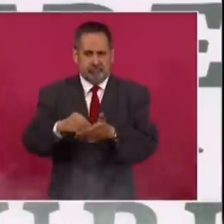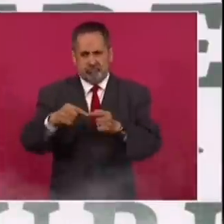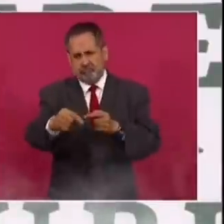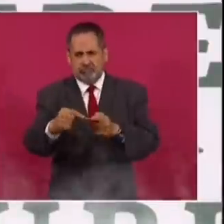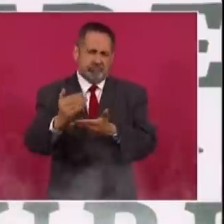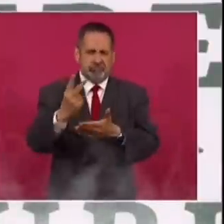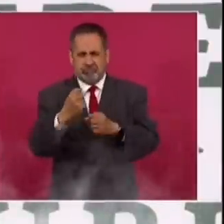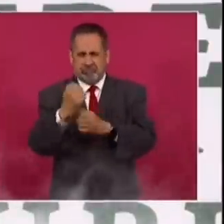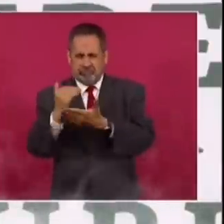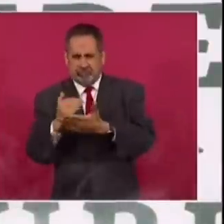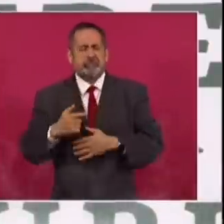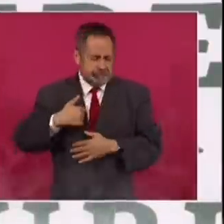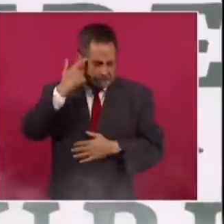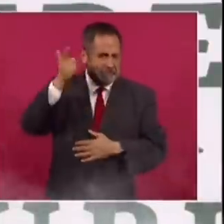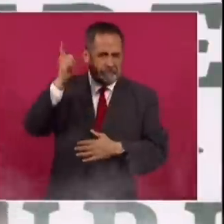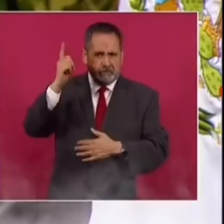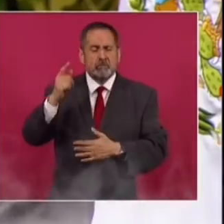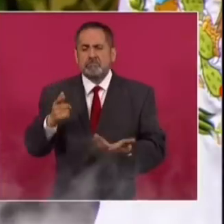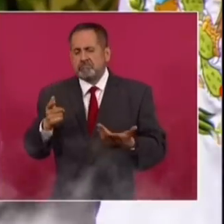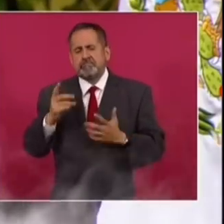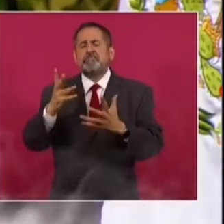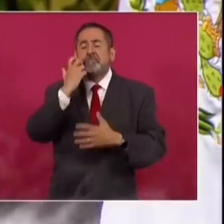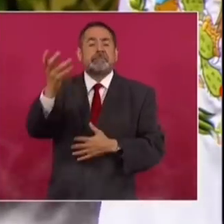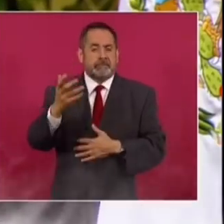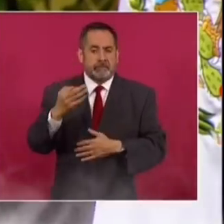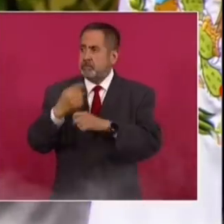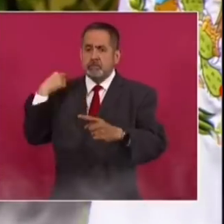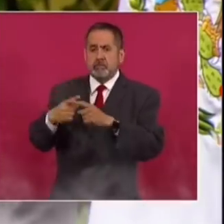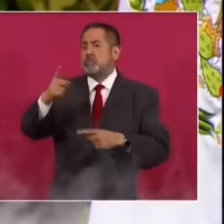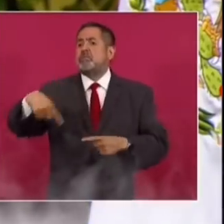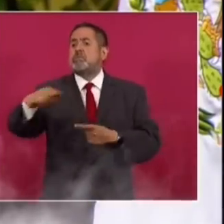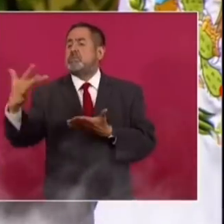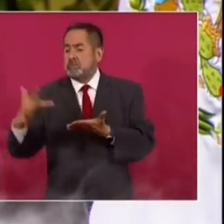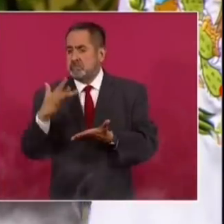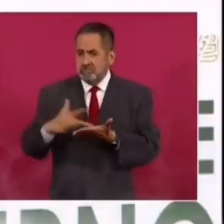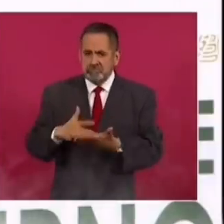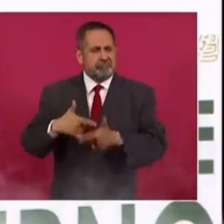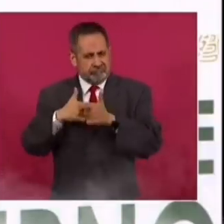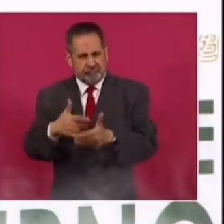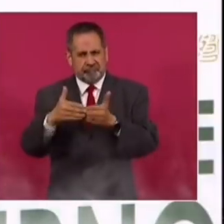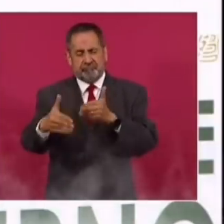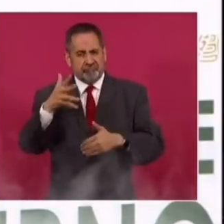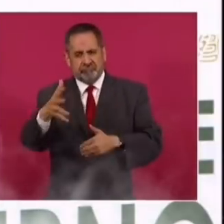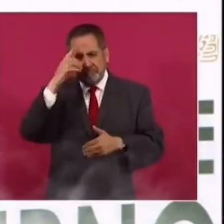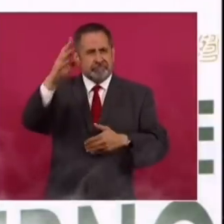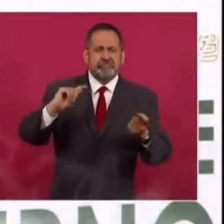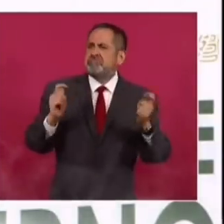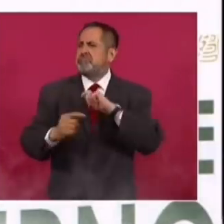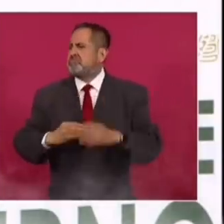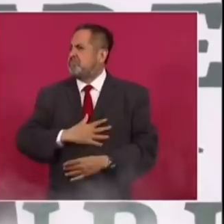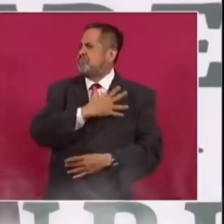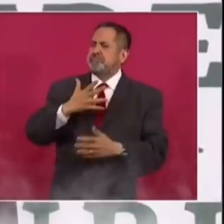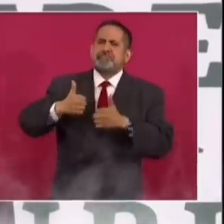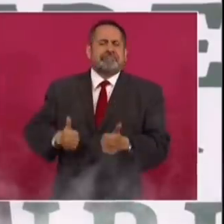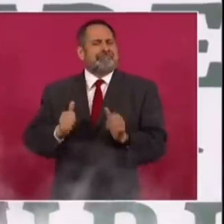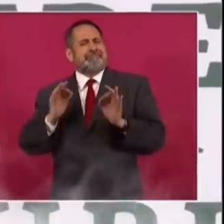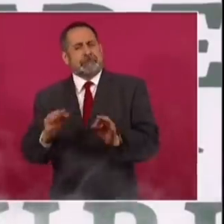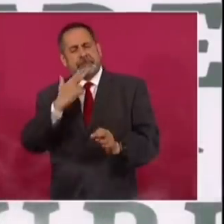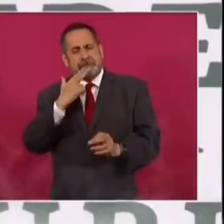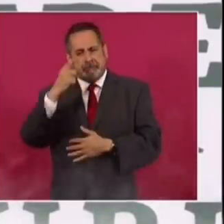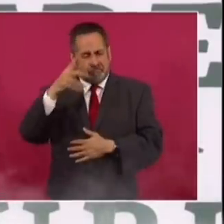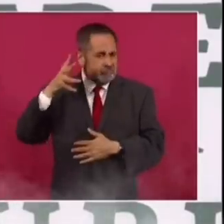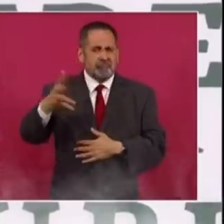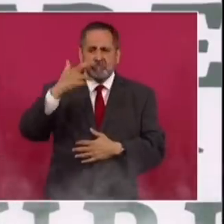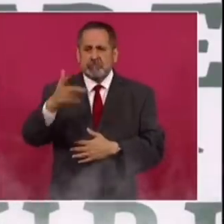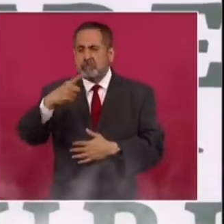un poco menos deseo que como ha sido hasta ahora con el apoyo del pueblo sigamos caminando hacia el estado de bienestar que nos permita erradicar